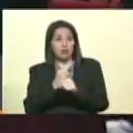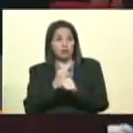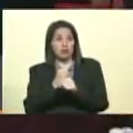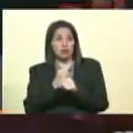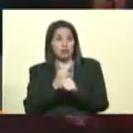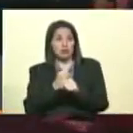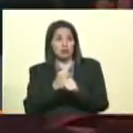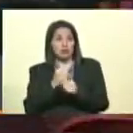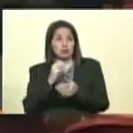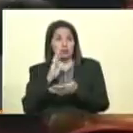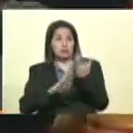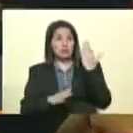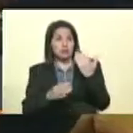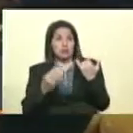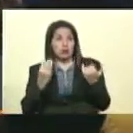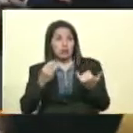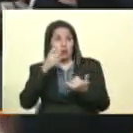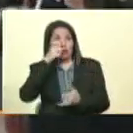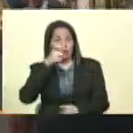se va a convertir en